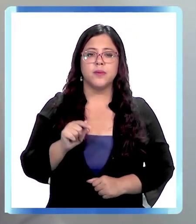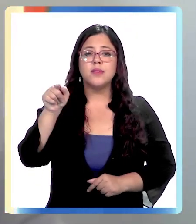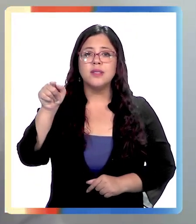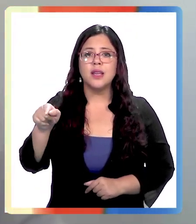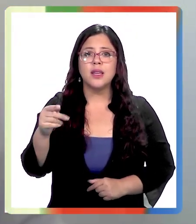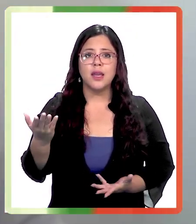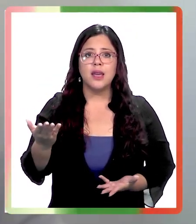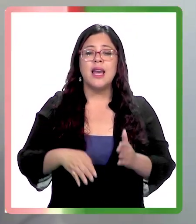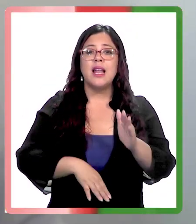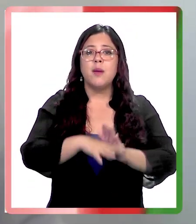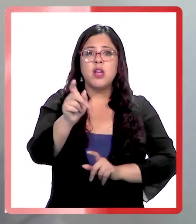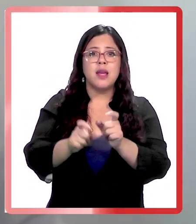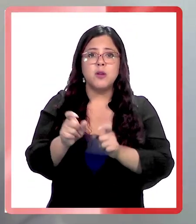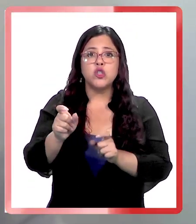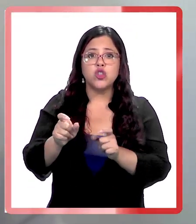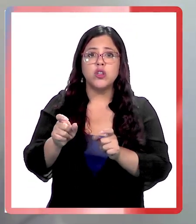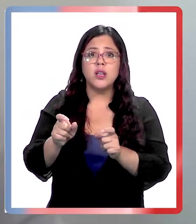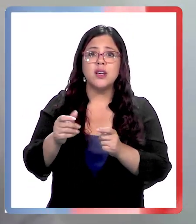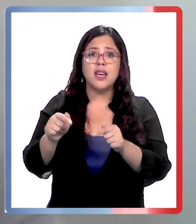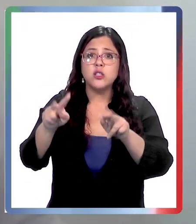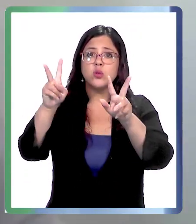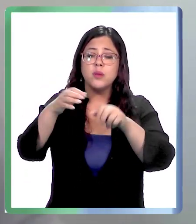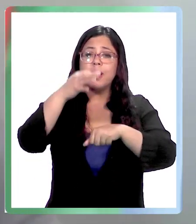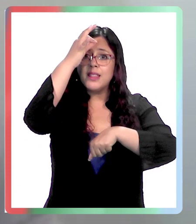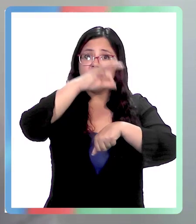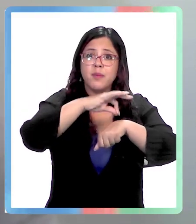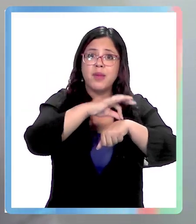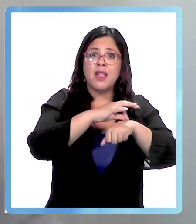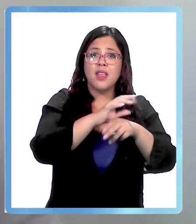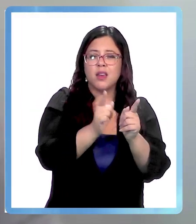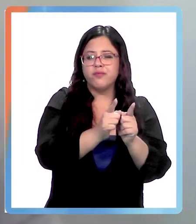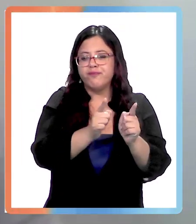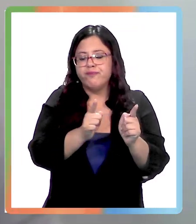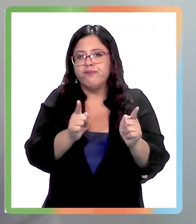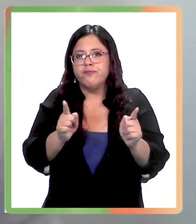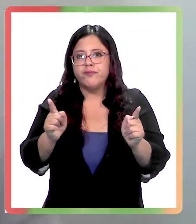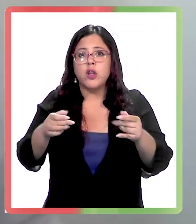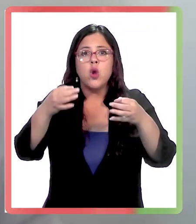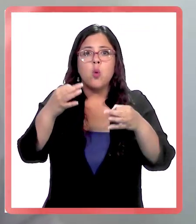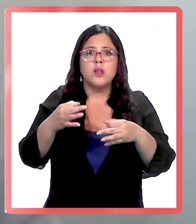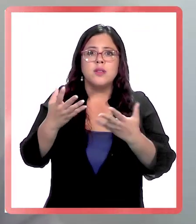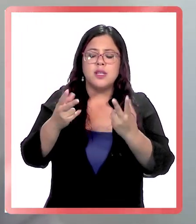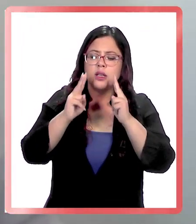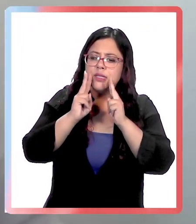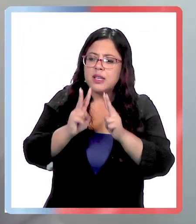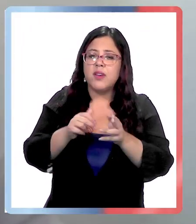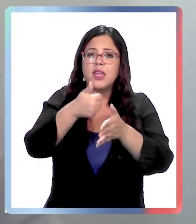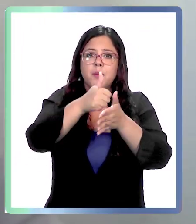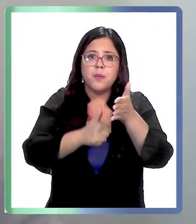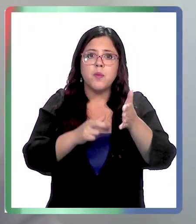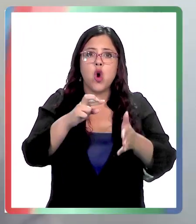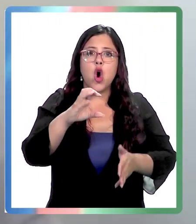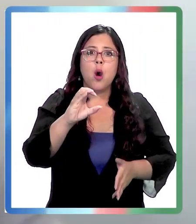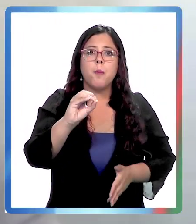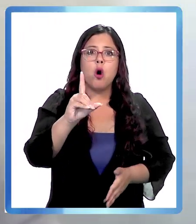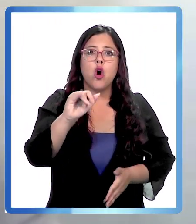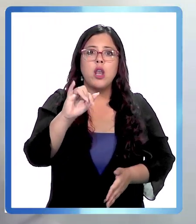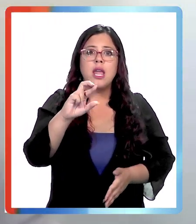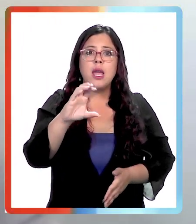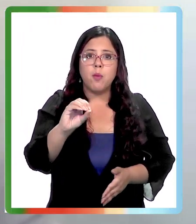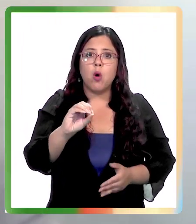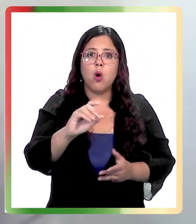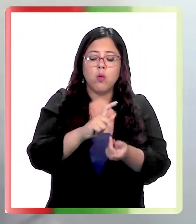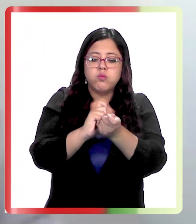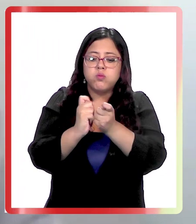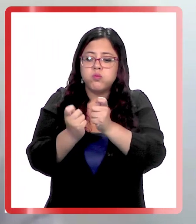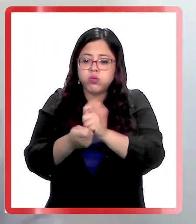Sabemos que en la gran mayoría de los pacientes es una enfermedad de curso largo y que desde que aparece la lesión precursora, el pólipo, hasta que se desarrolla